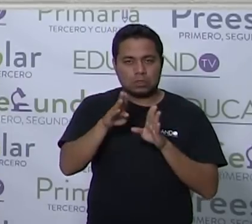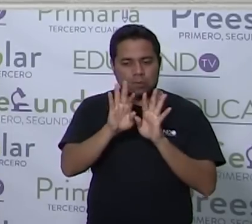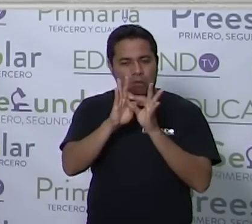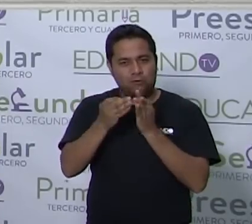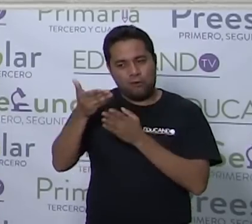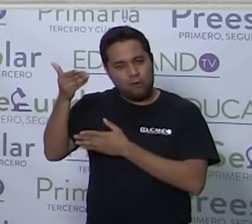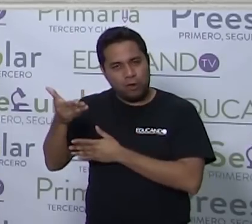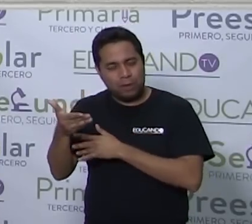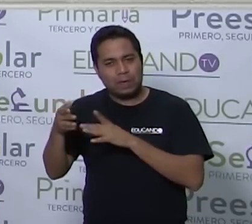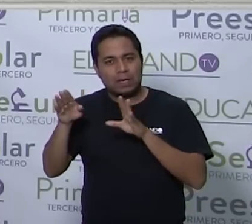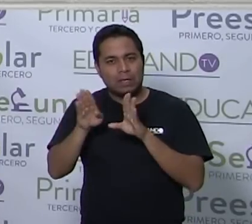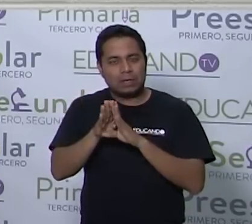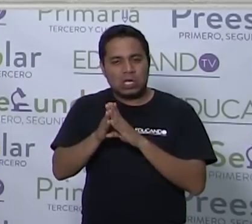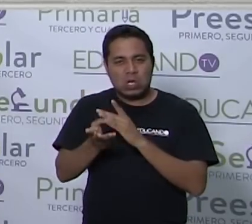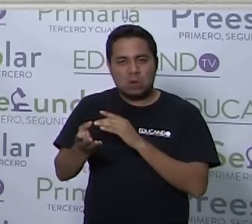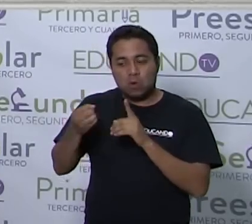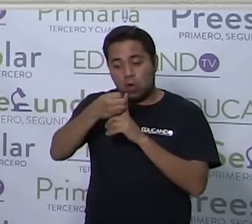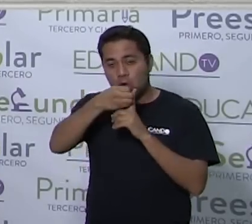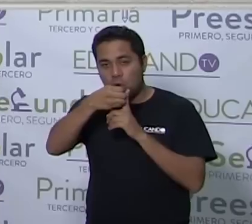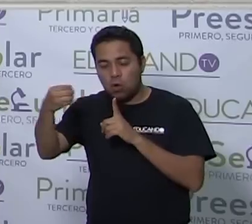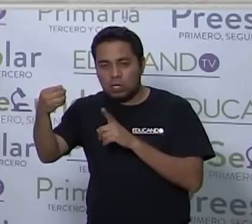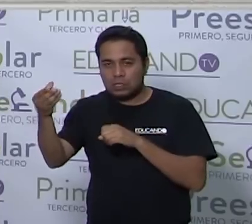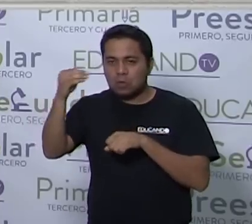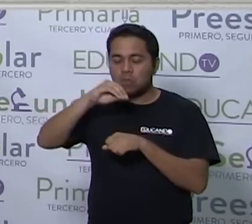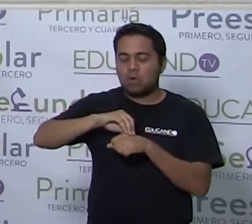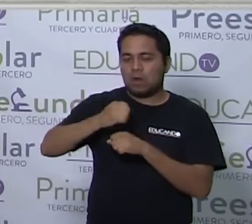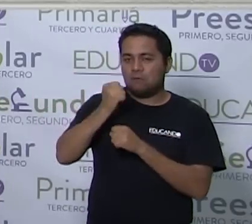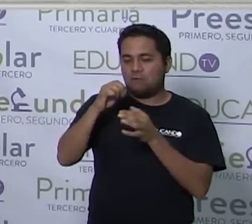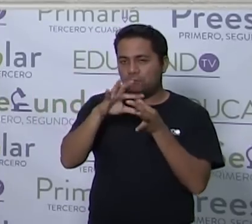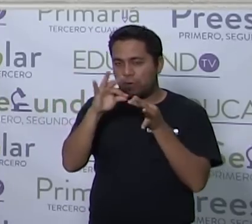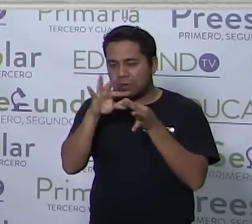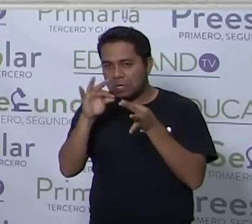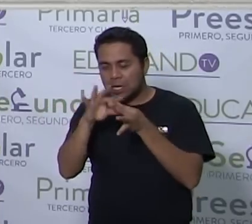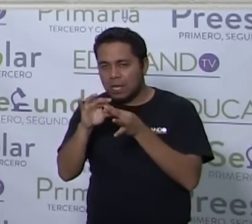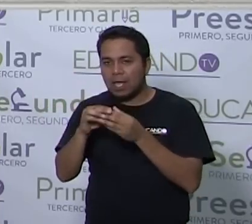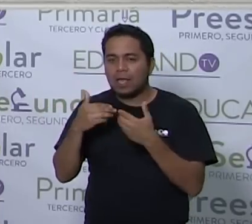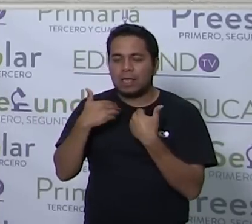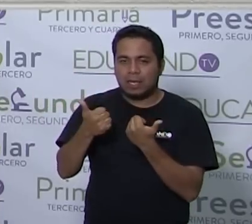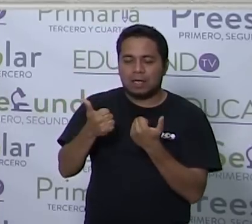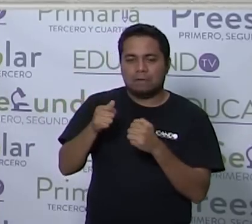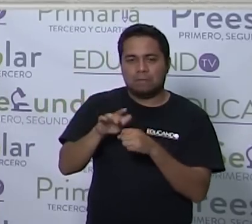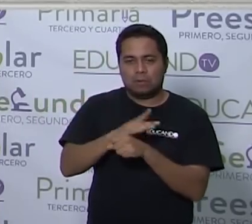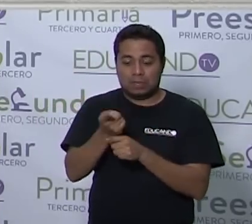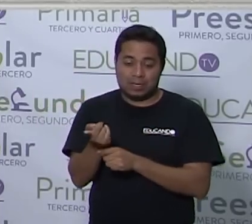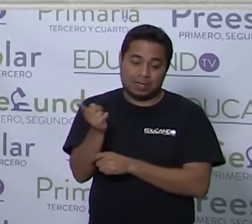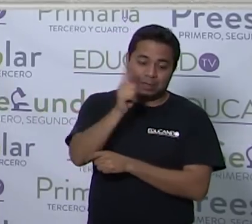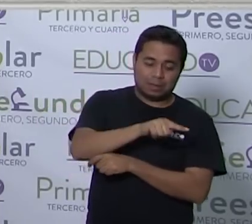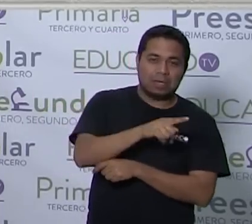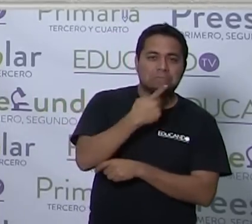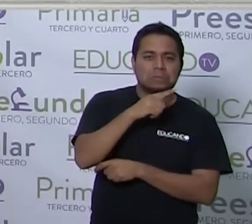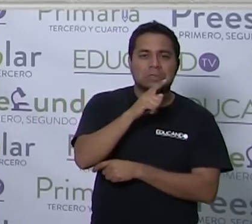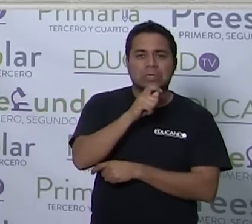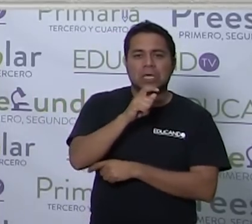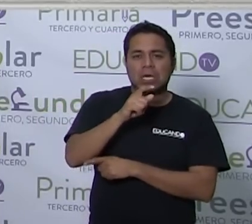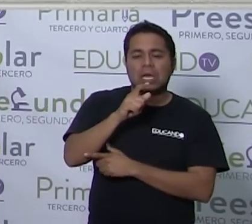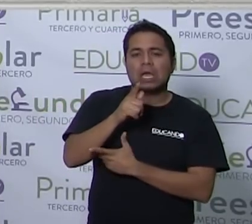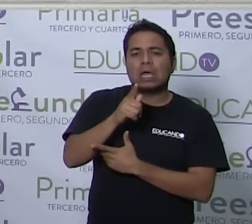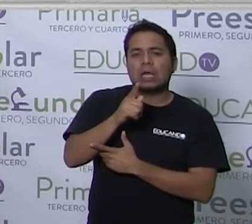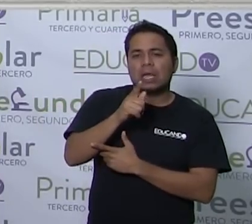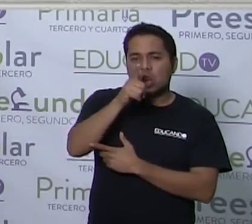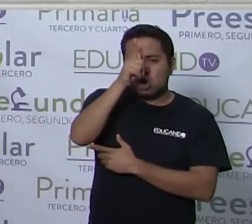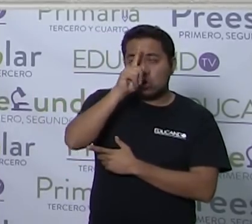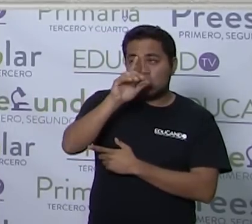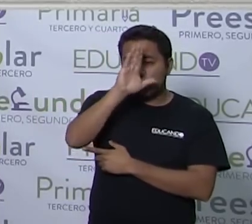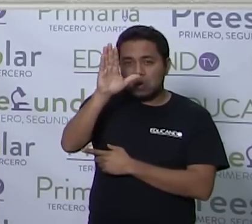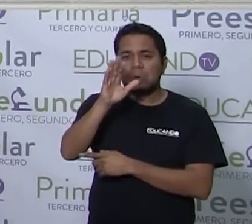manera cómo se enriquece la descripción, porque aquí solamente dice la luna podía darse cuenta de que un